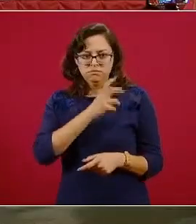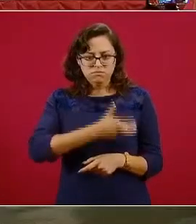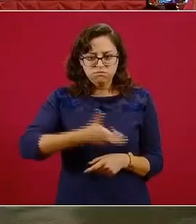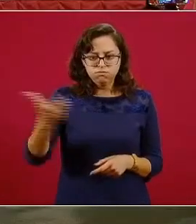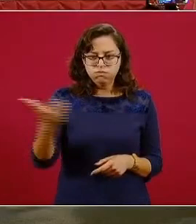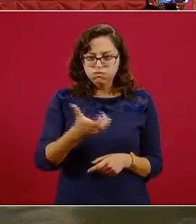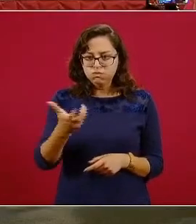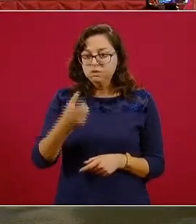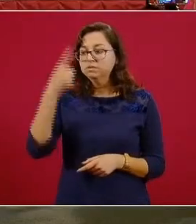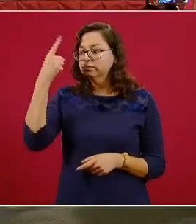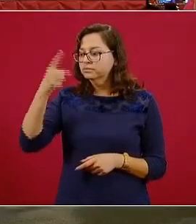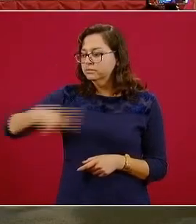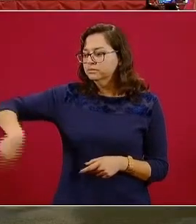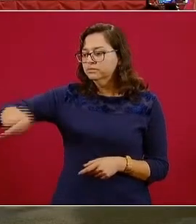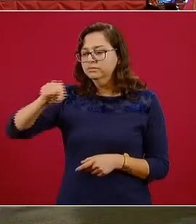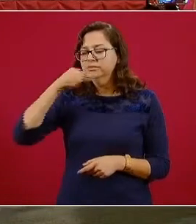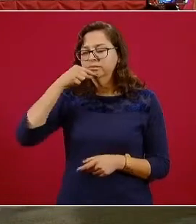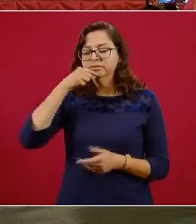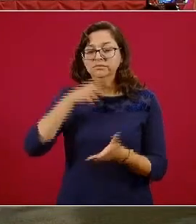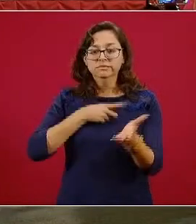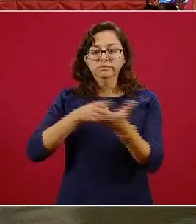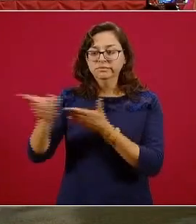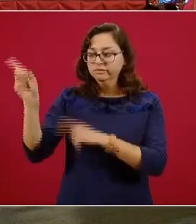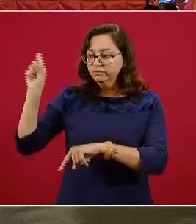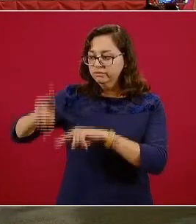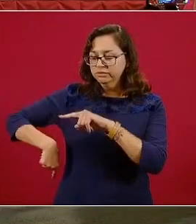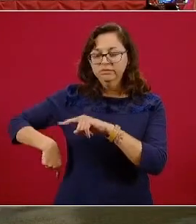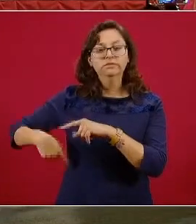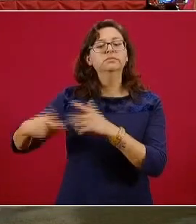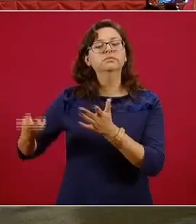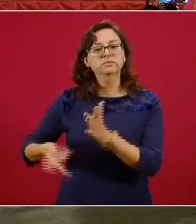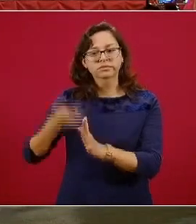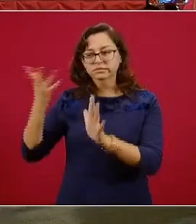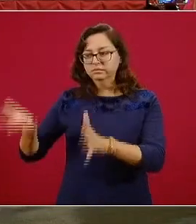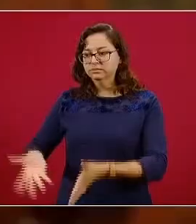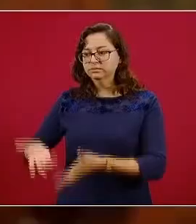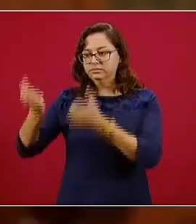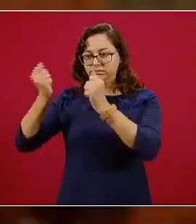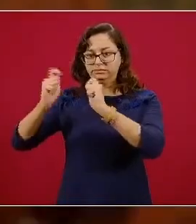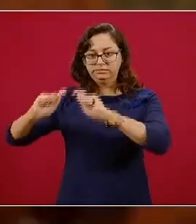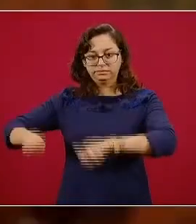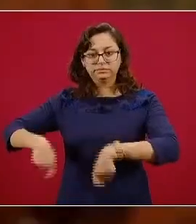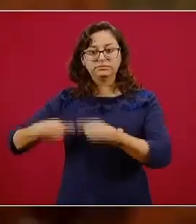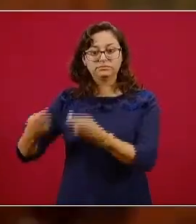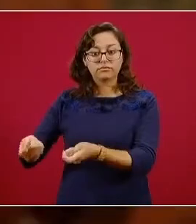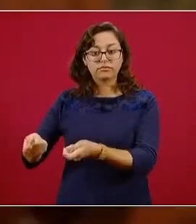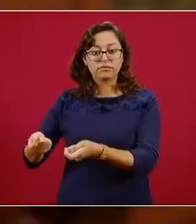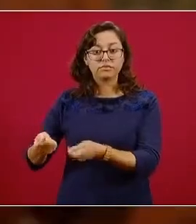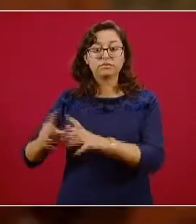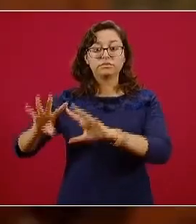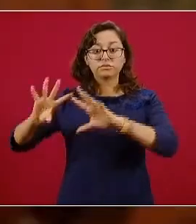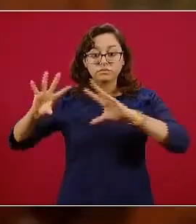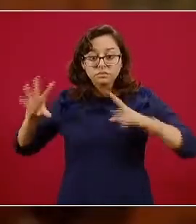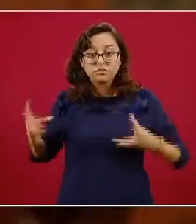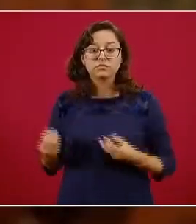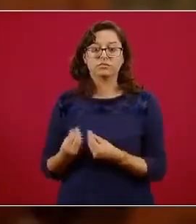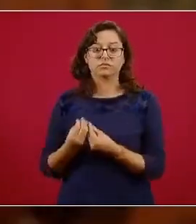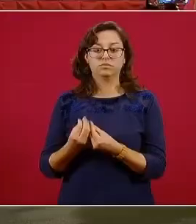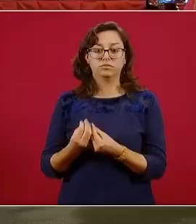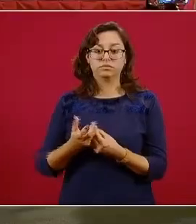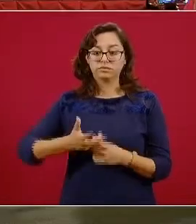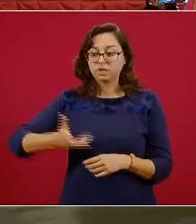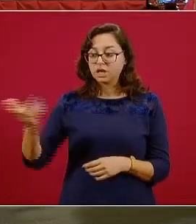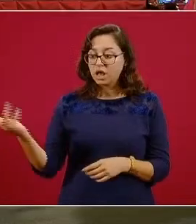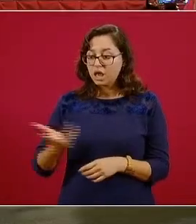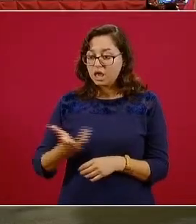garantizar nuevamente el goce de los derechos que han sido vulnerados. La restitución de estos derechos es el conjunto de acciones